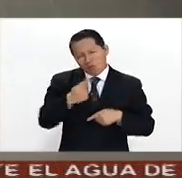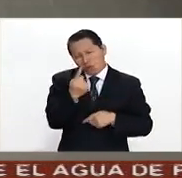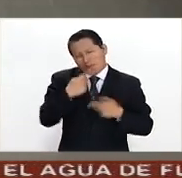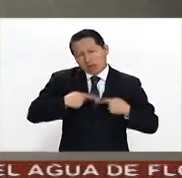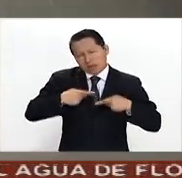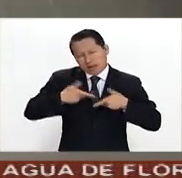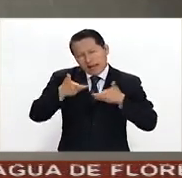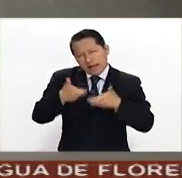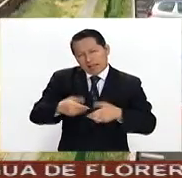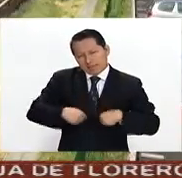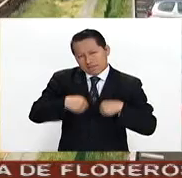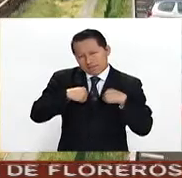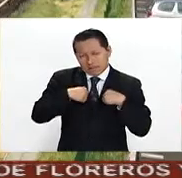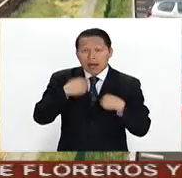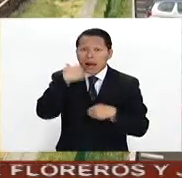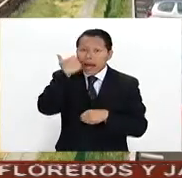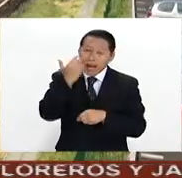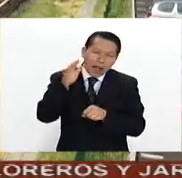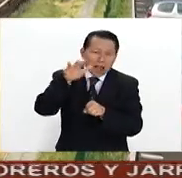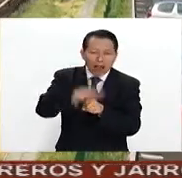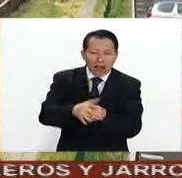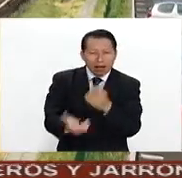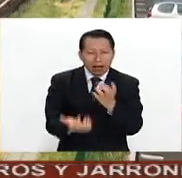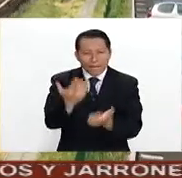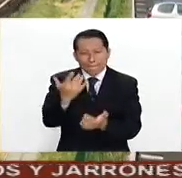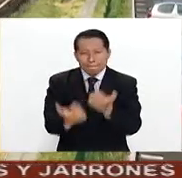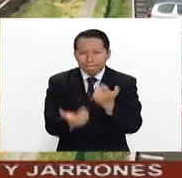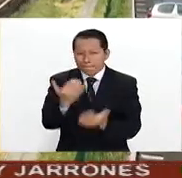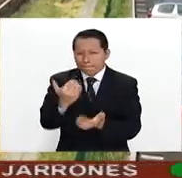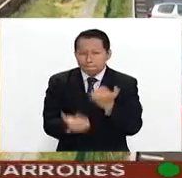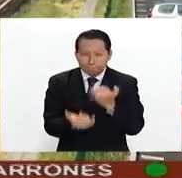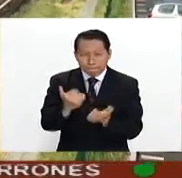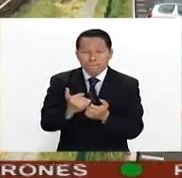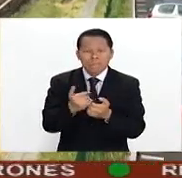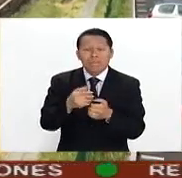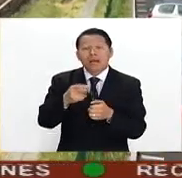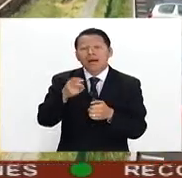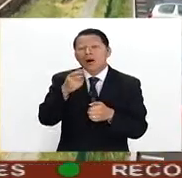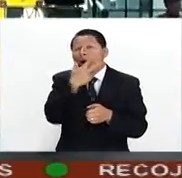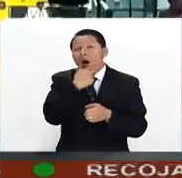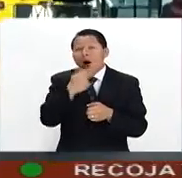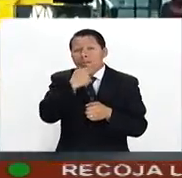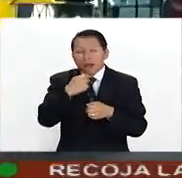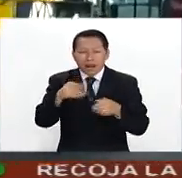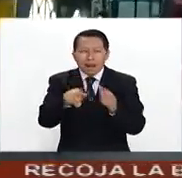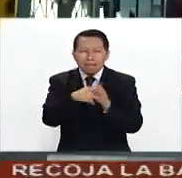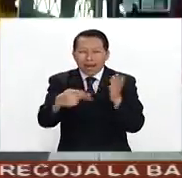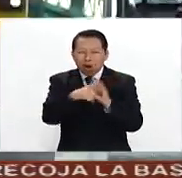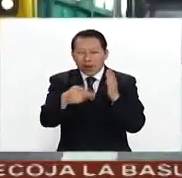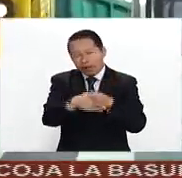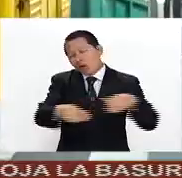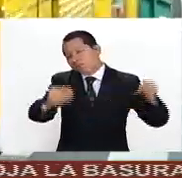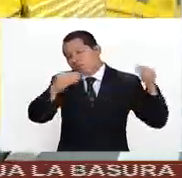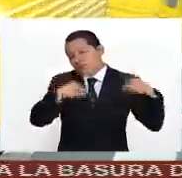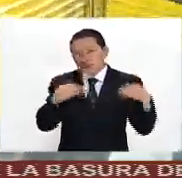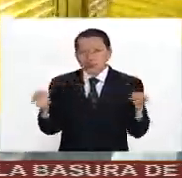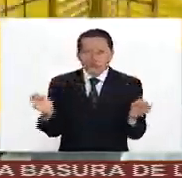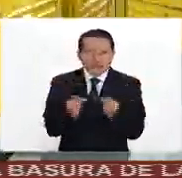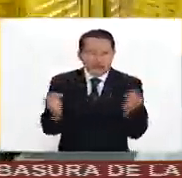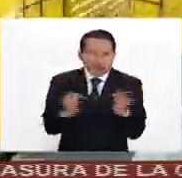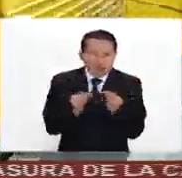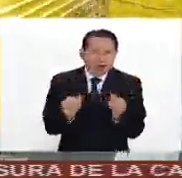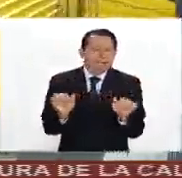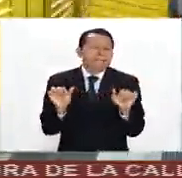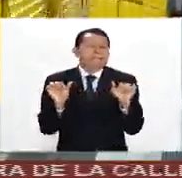de tentativa de asesinato. El vagabundo, que se había cubierto con periódicos para protegerse del frío, logró salir ileso